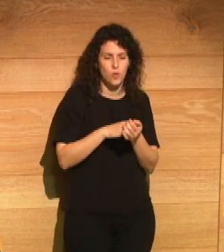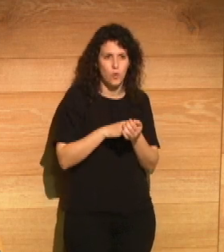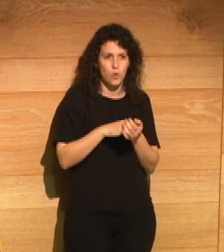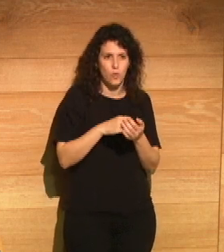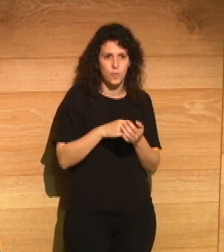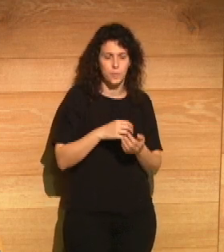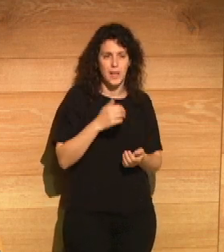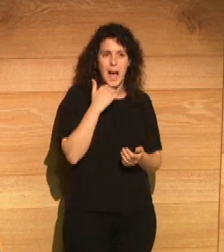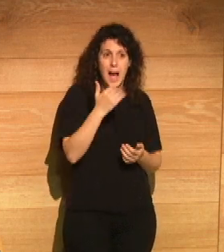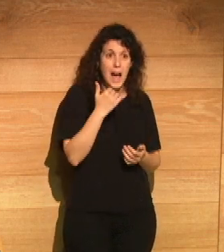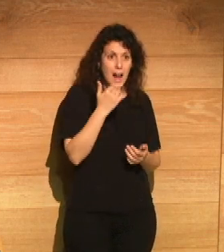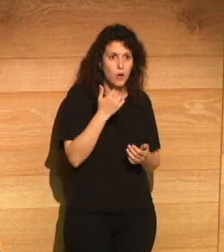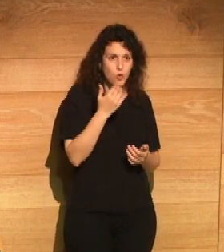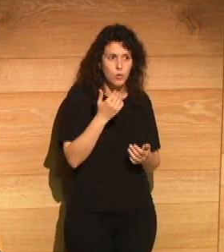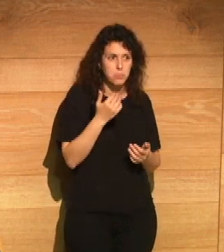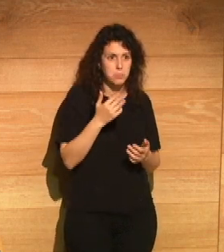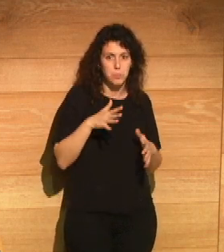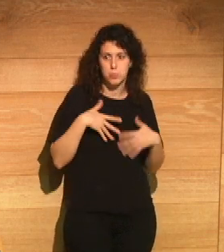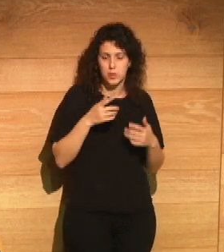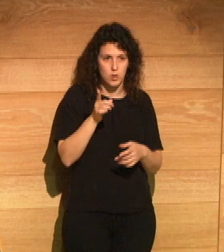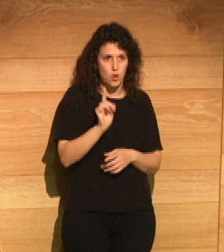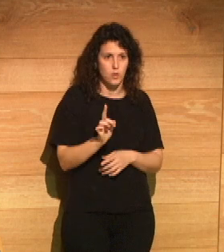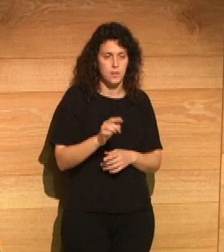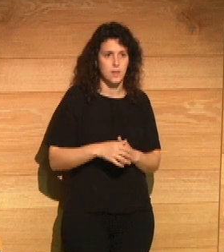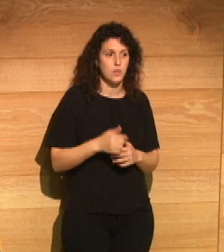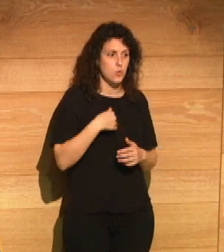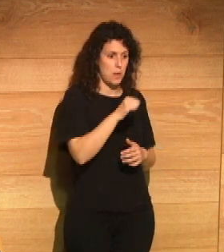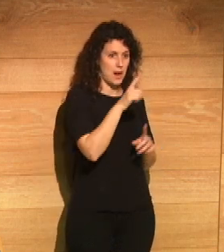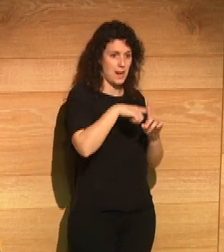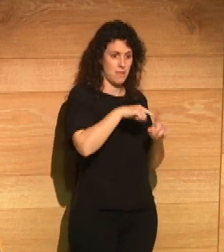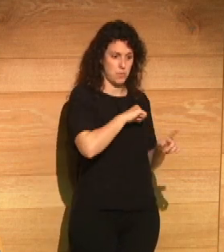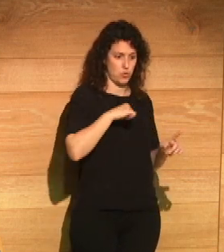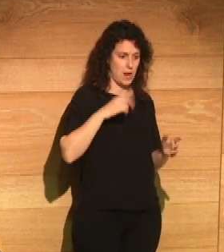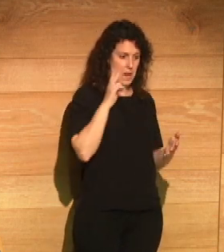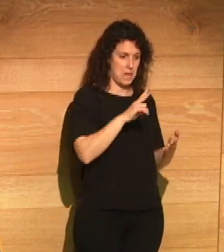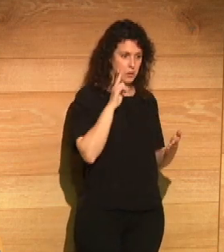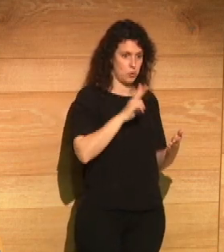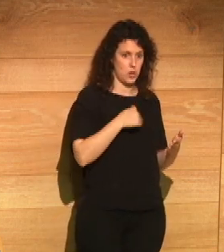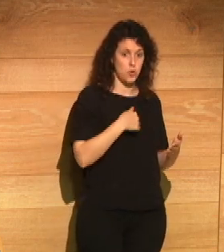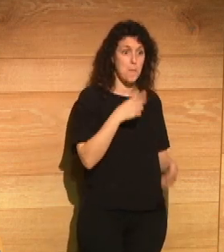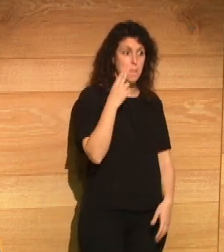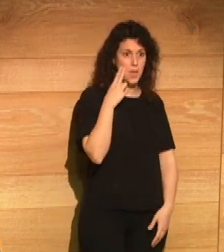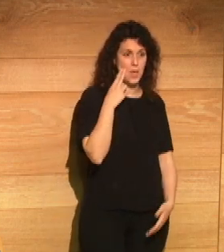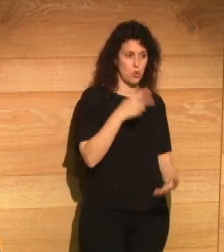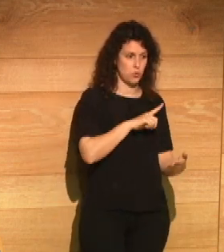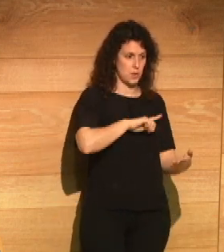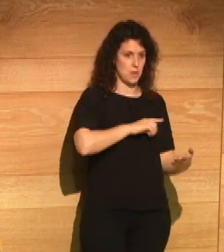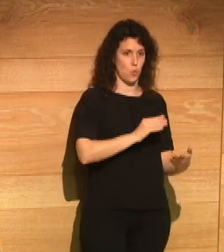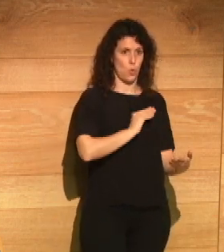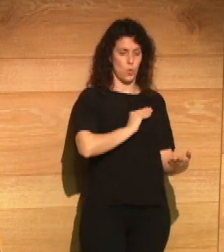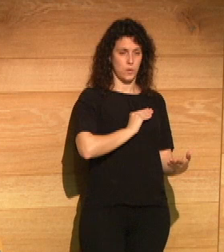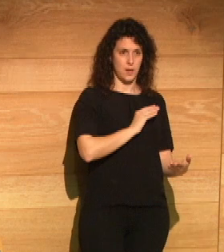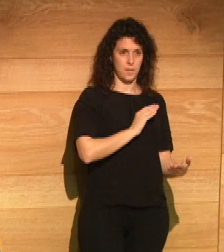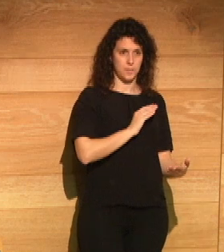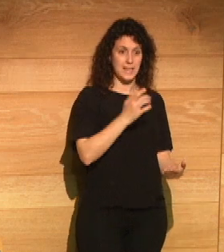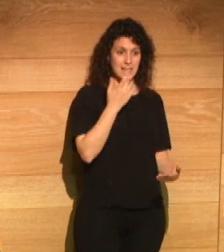presagio, algo siniestro? Es el momento en el que yo personalmente como lectora sentí más miedo respecto de la mamá. O sea, dije,